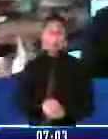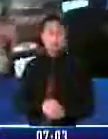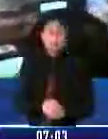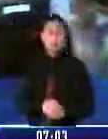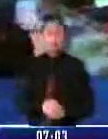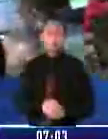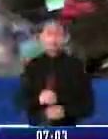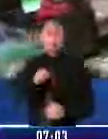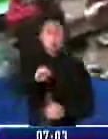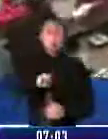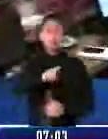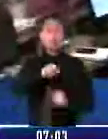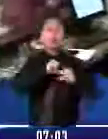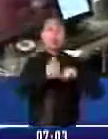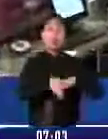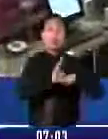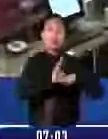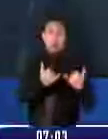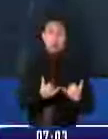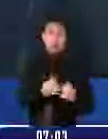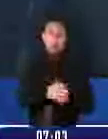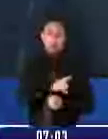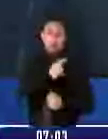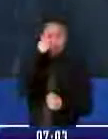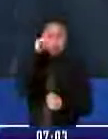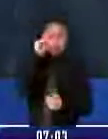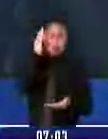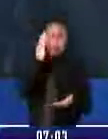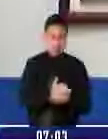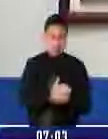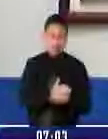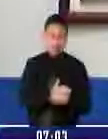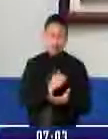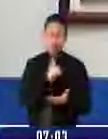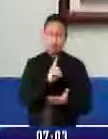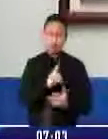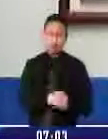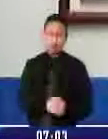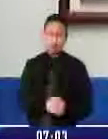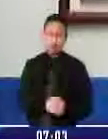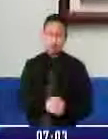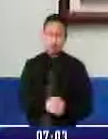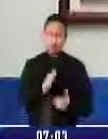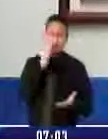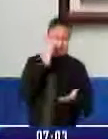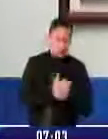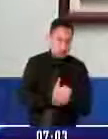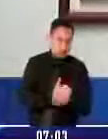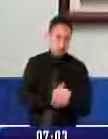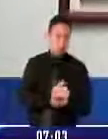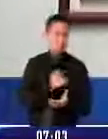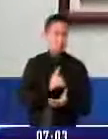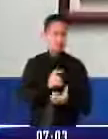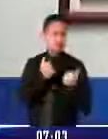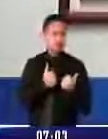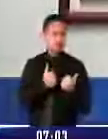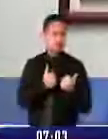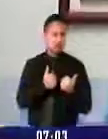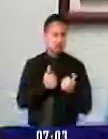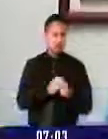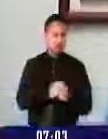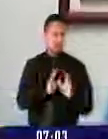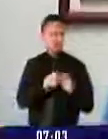de las diferencias, los legisladores consideran que un veto total no sería una solución. Un veto total no sería conveniente,